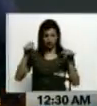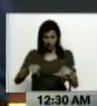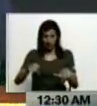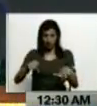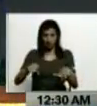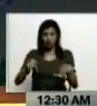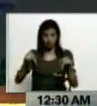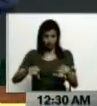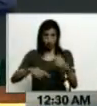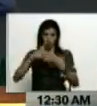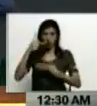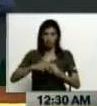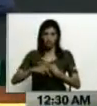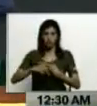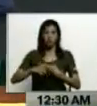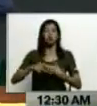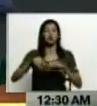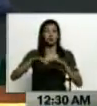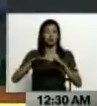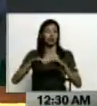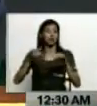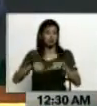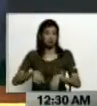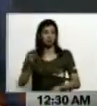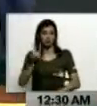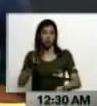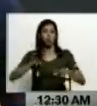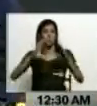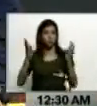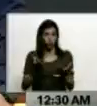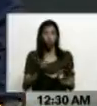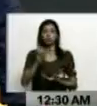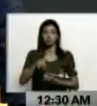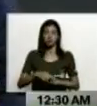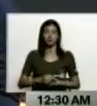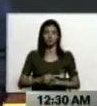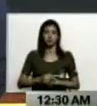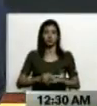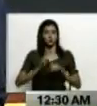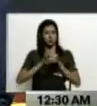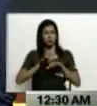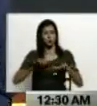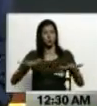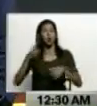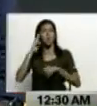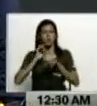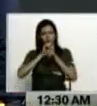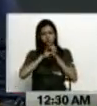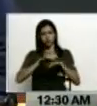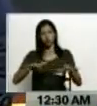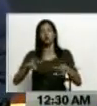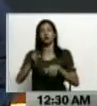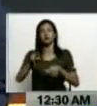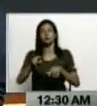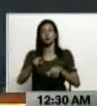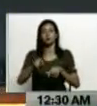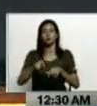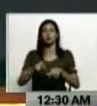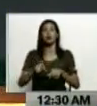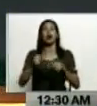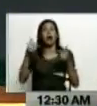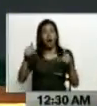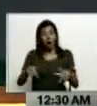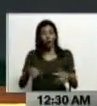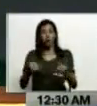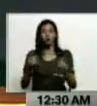y aquí en este escenario y en el mundo perdón y en el mundo entero también Eso es correcto Y en este escenario alerta